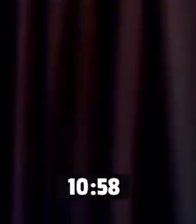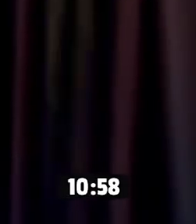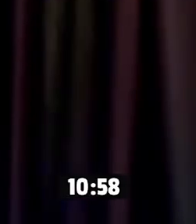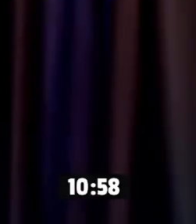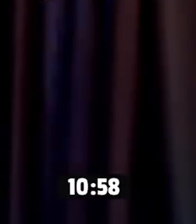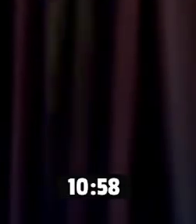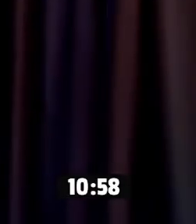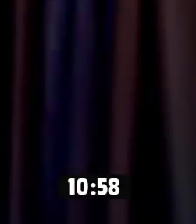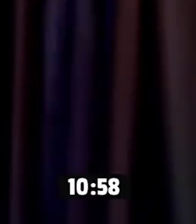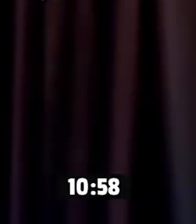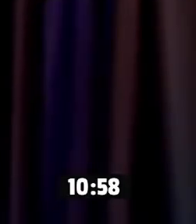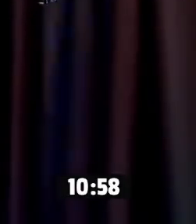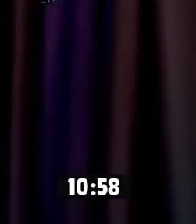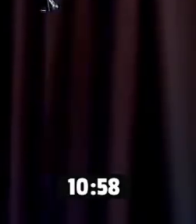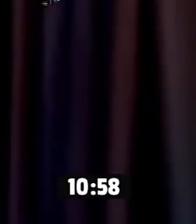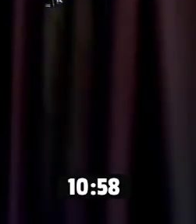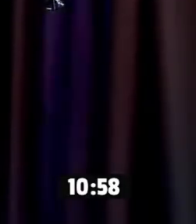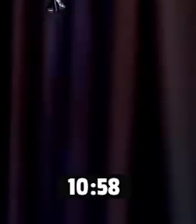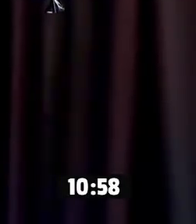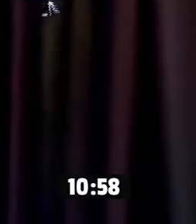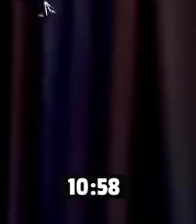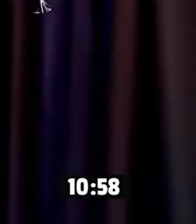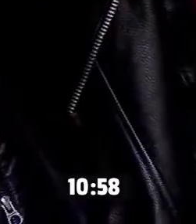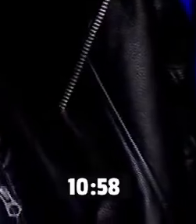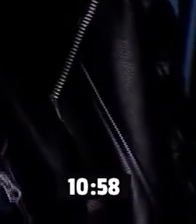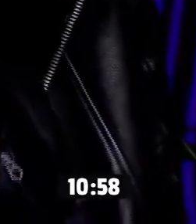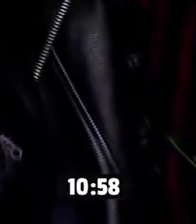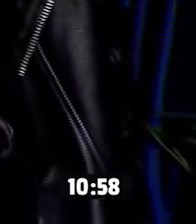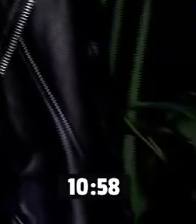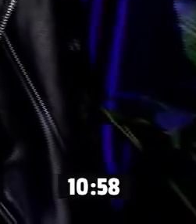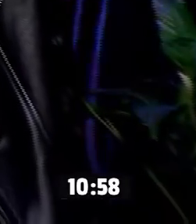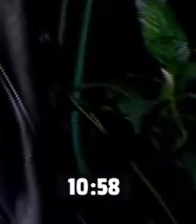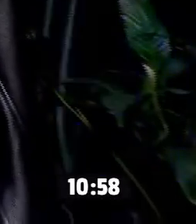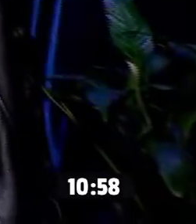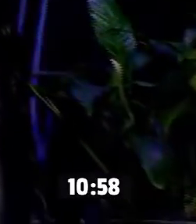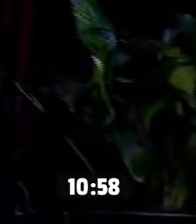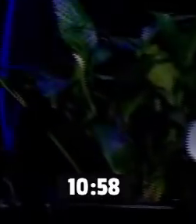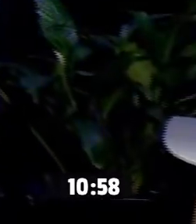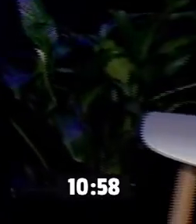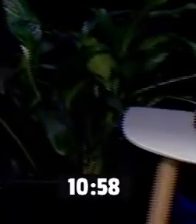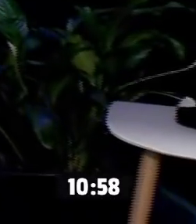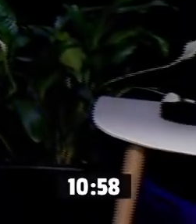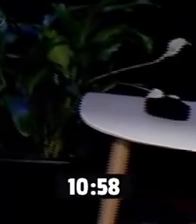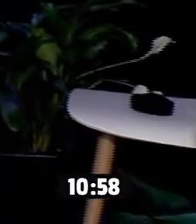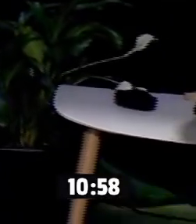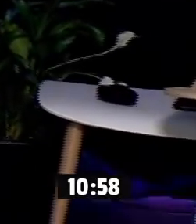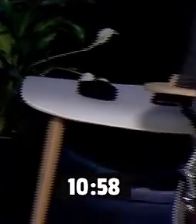eternamente seré de ti.